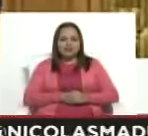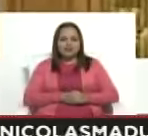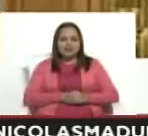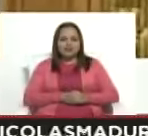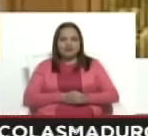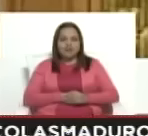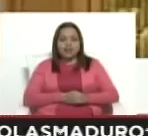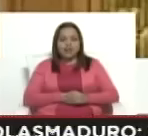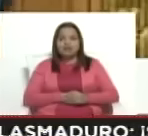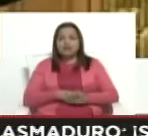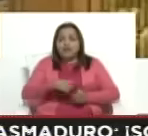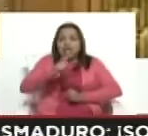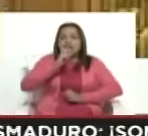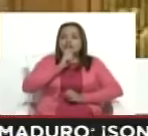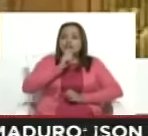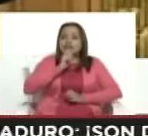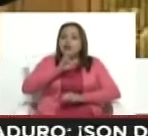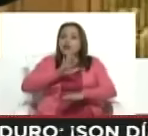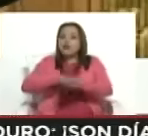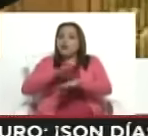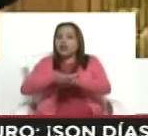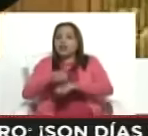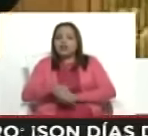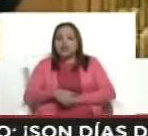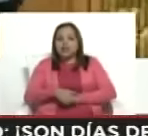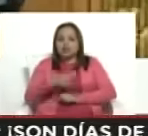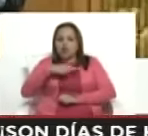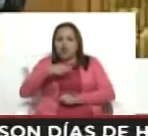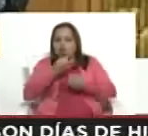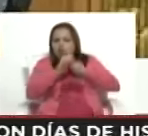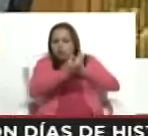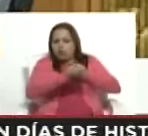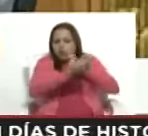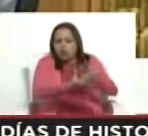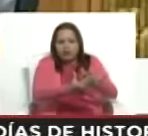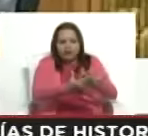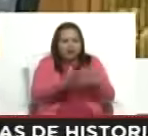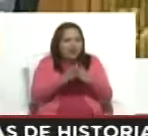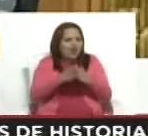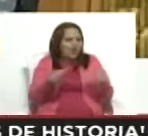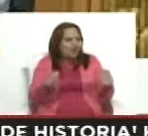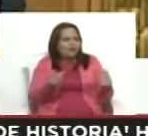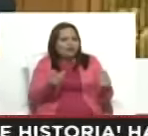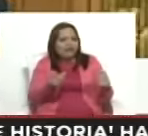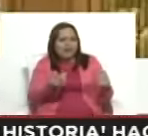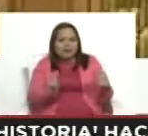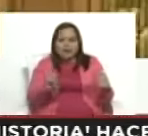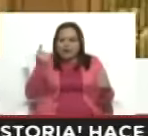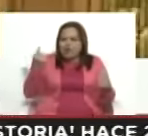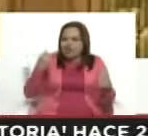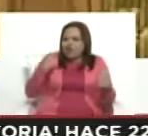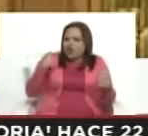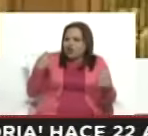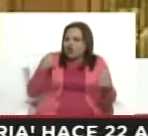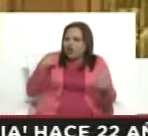cuesta mucho porque uno cuando cuenta estas cosas tiende a poner todo en primera persona.